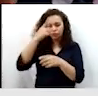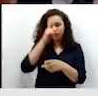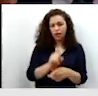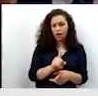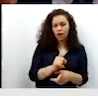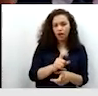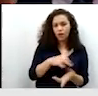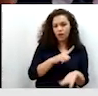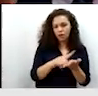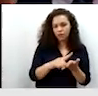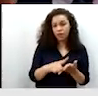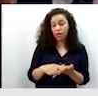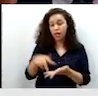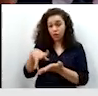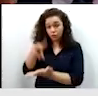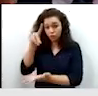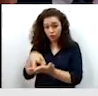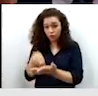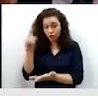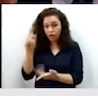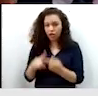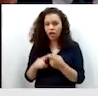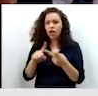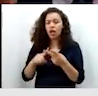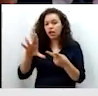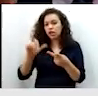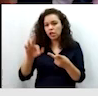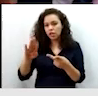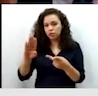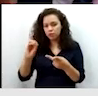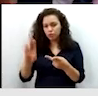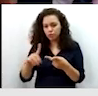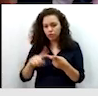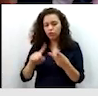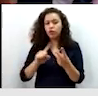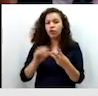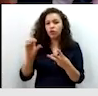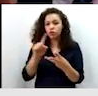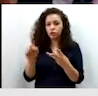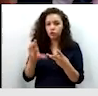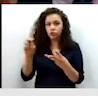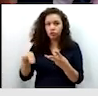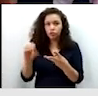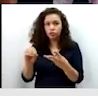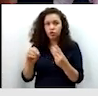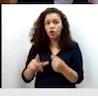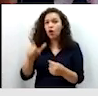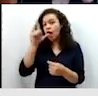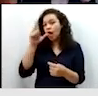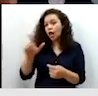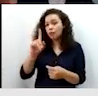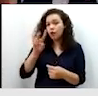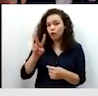arenilla, estamos hablando que tiene carbón activado, o también llega a tener ozono, o llega a tener una lámpara UV. Si se da